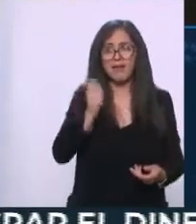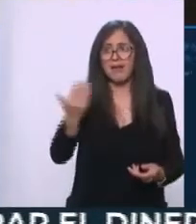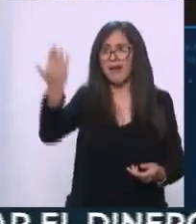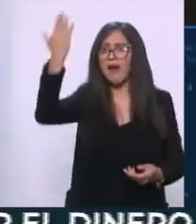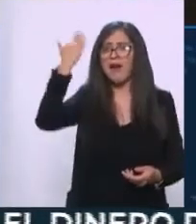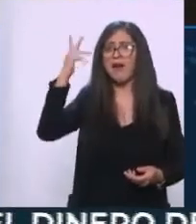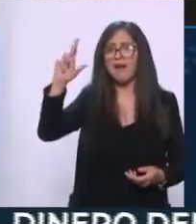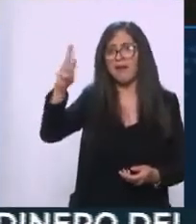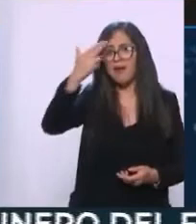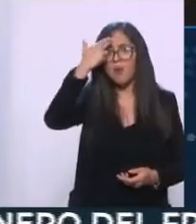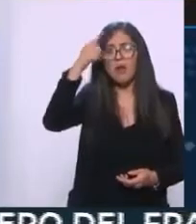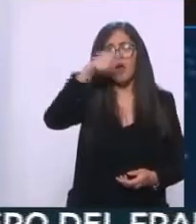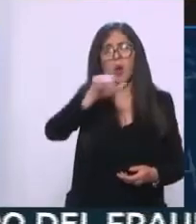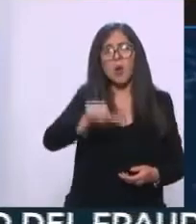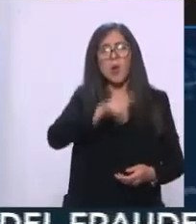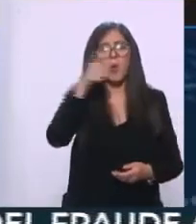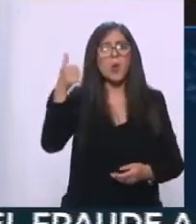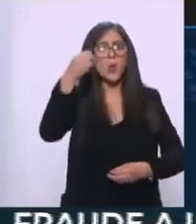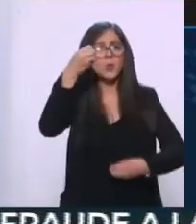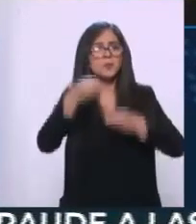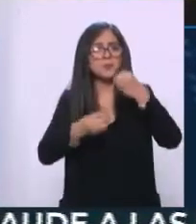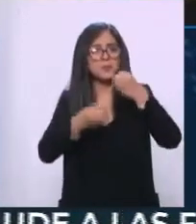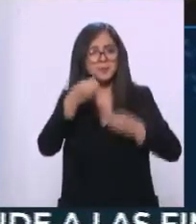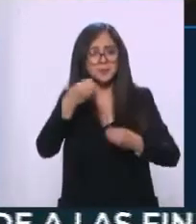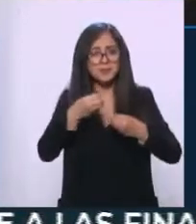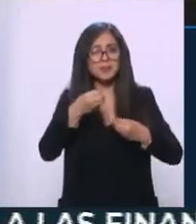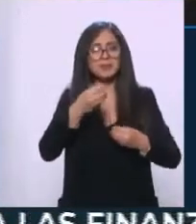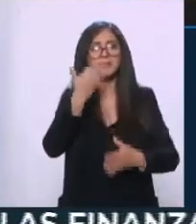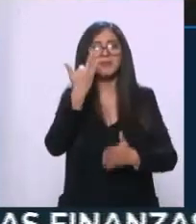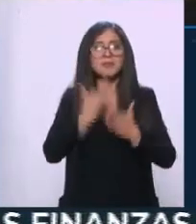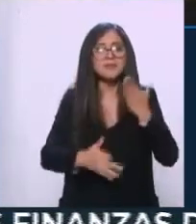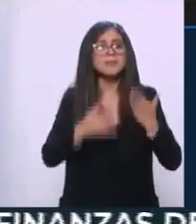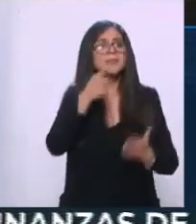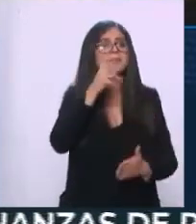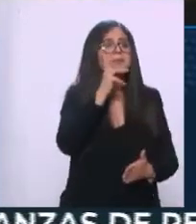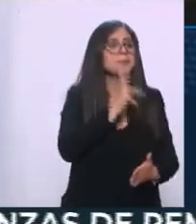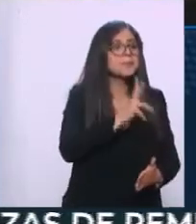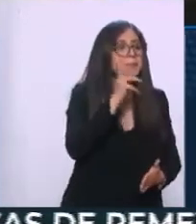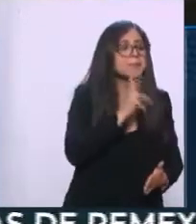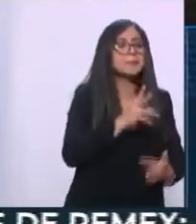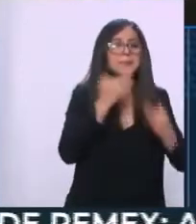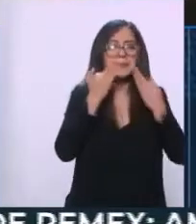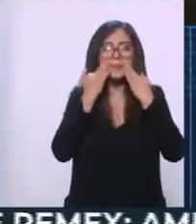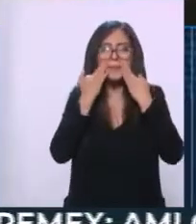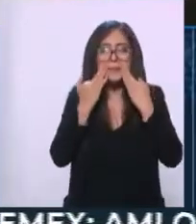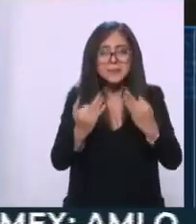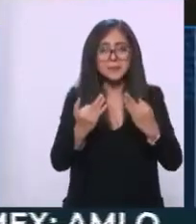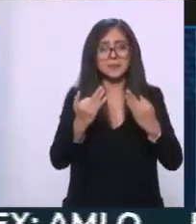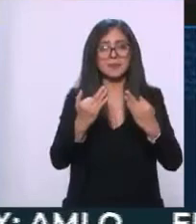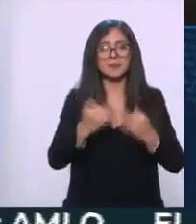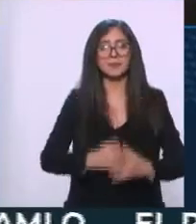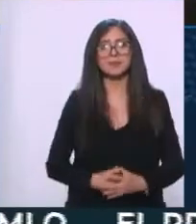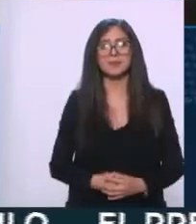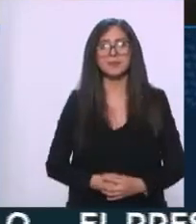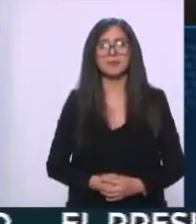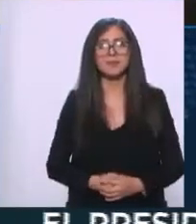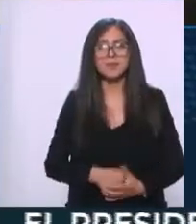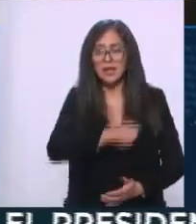otros juicios en los cuales no se tienen las pruebas fehacientes, contundentes,